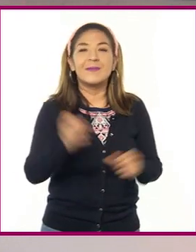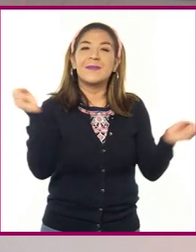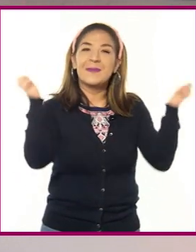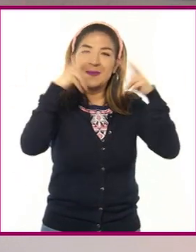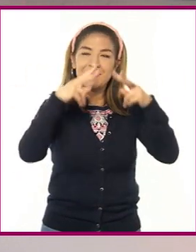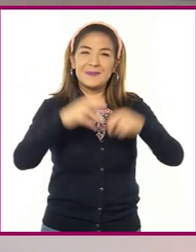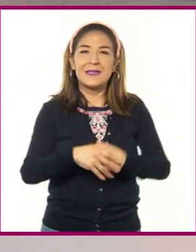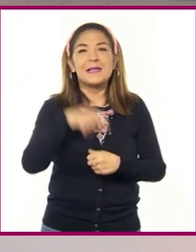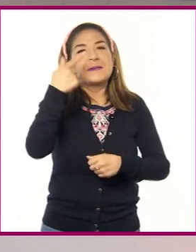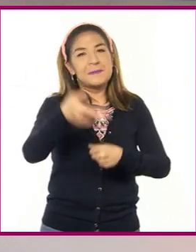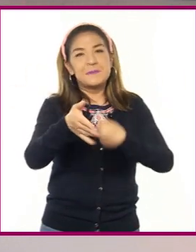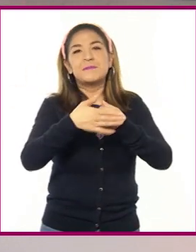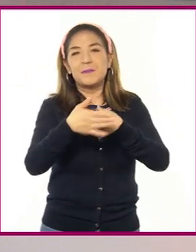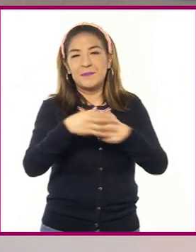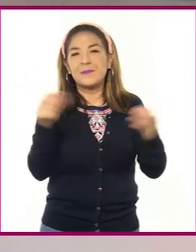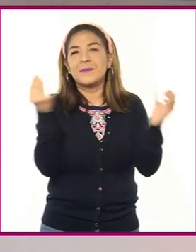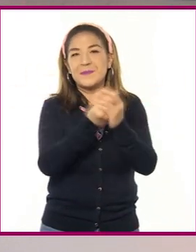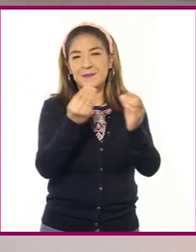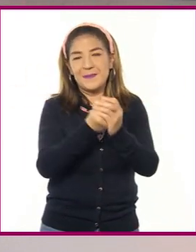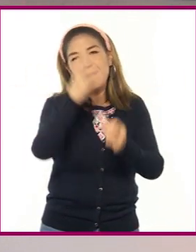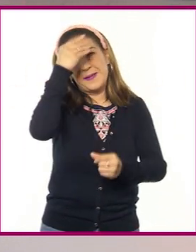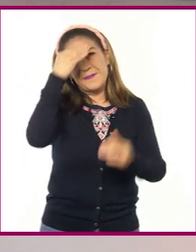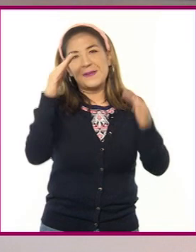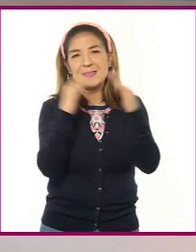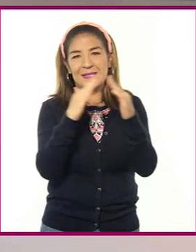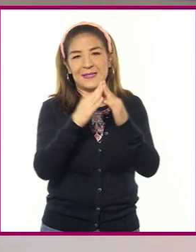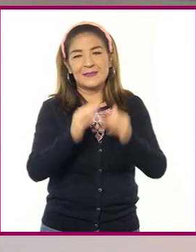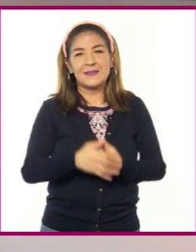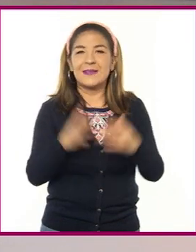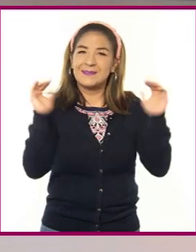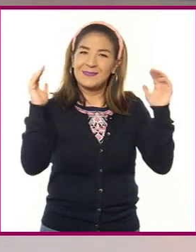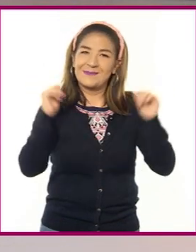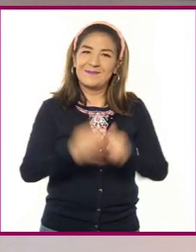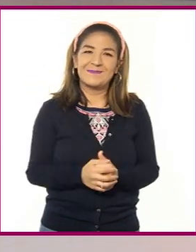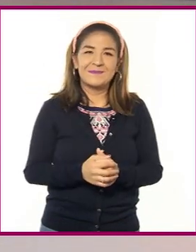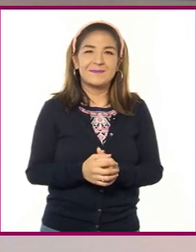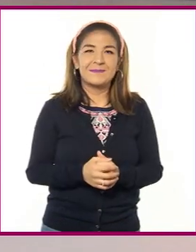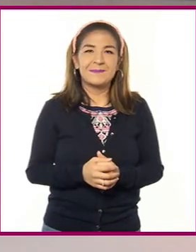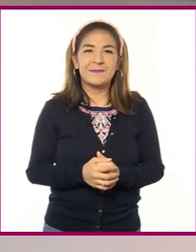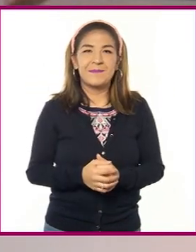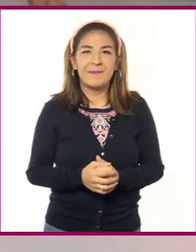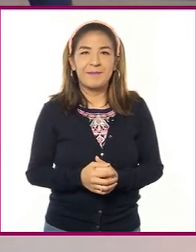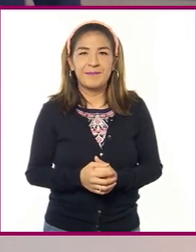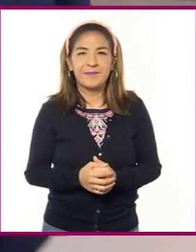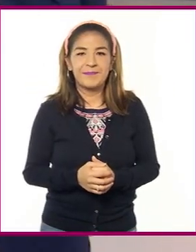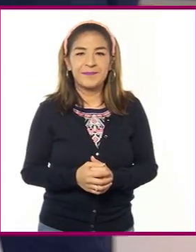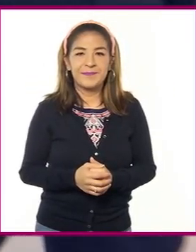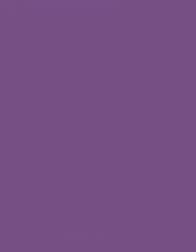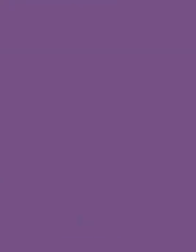vemos en un próximo programa de Aprende en Casa. ¡Hasta pronto!